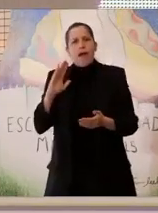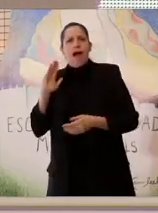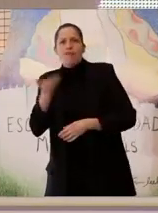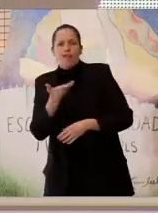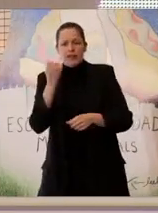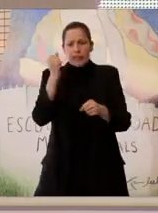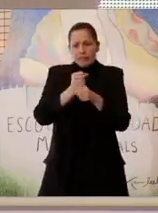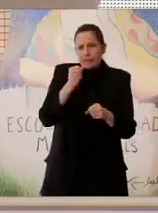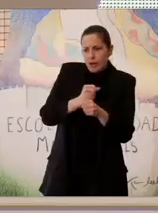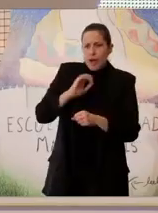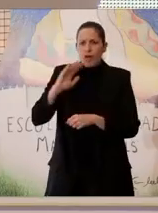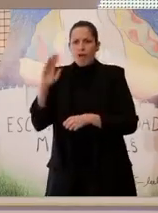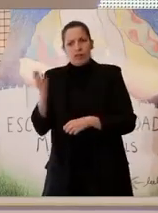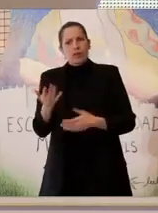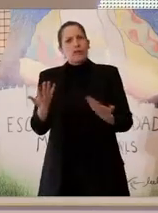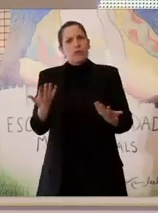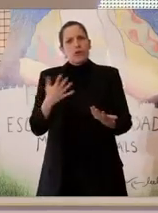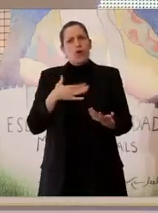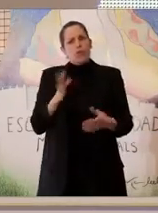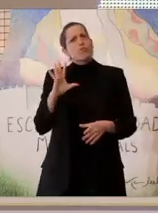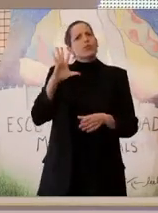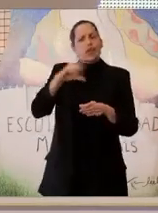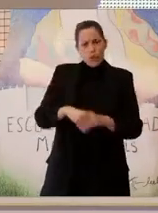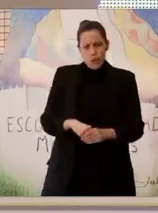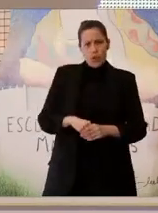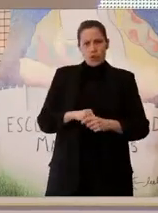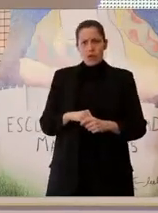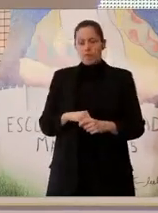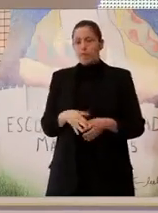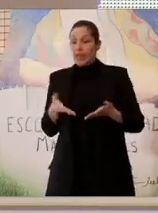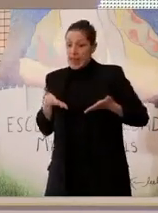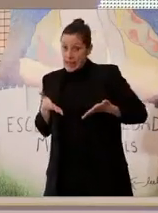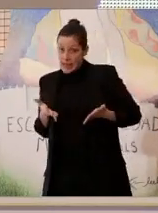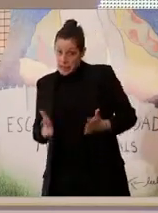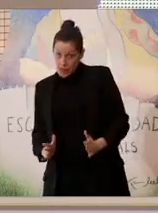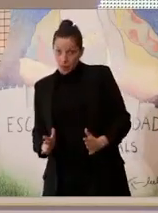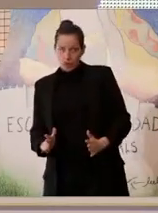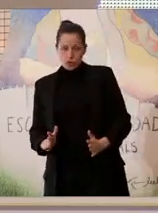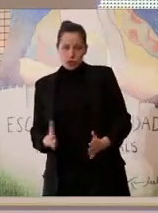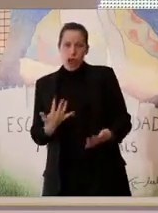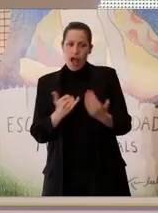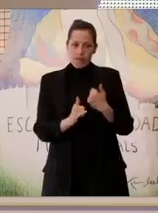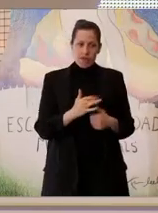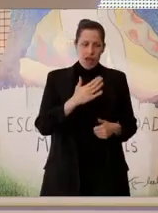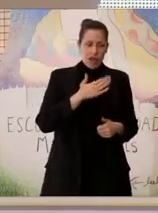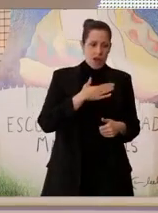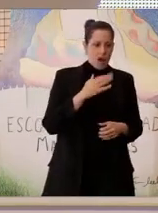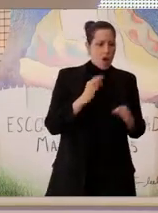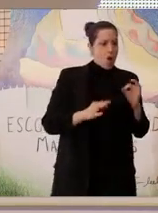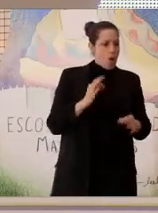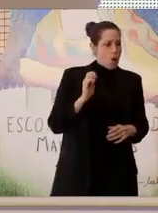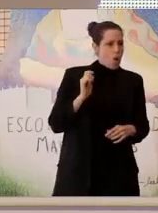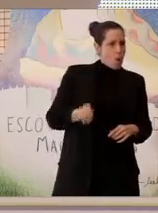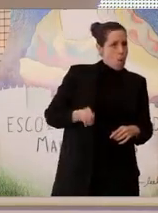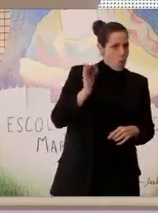a incluirlo. Cuando hay unos hijos y unas hijas, y nosotras las juezas, los jueces tenemos una parte que